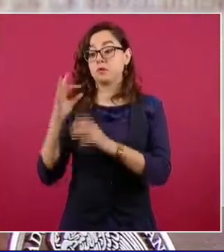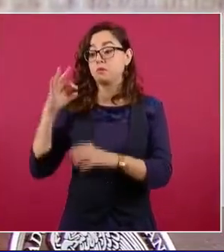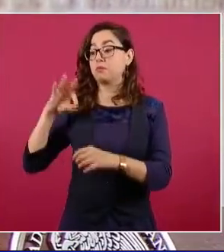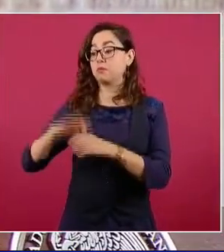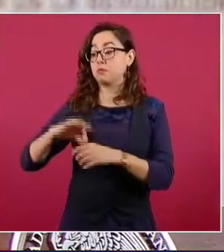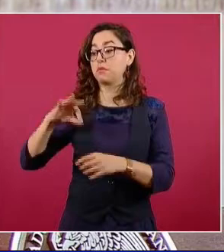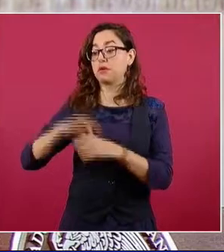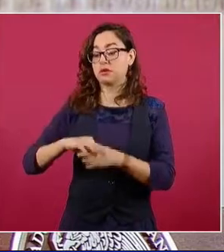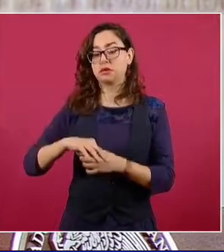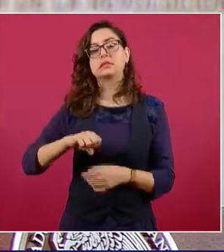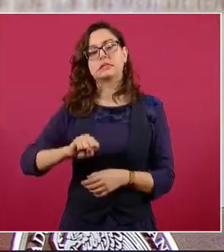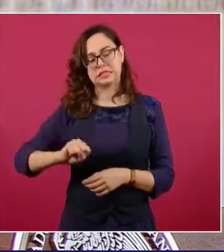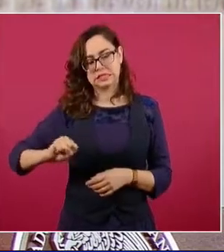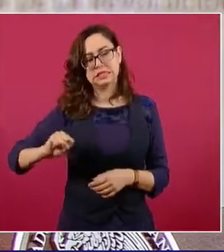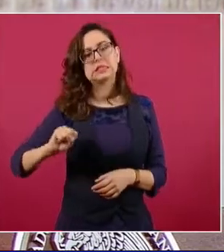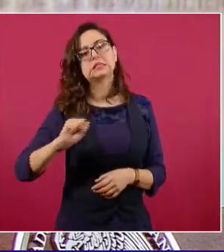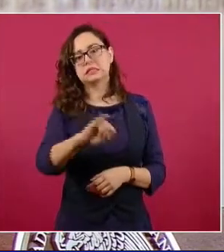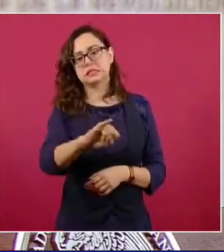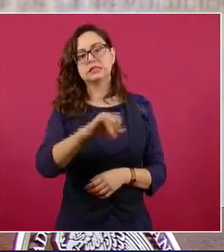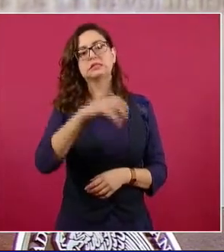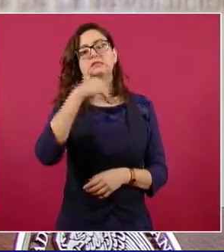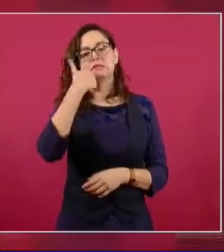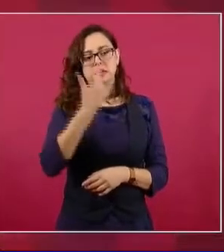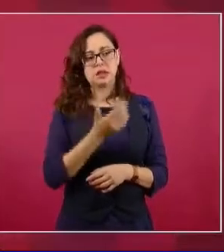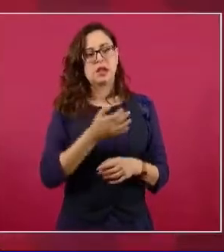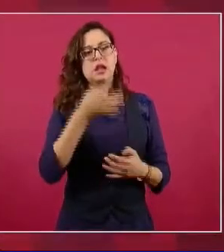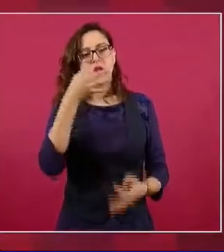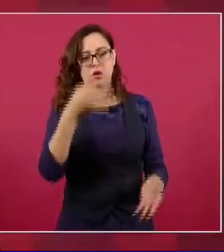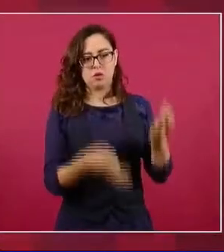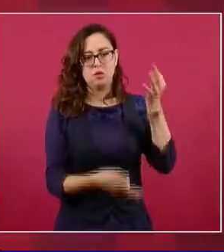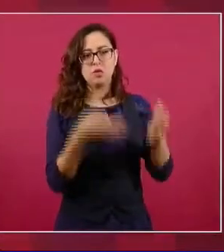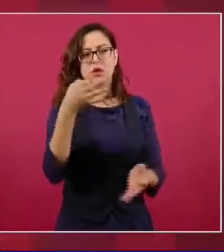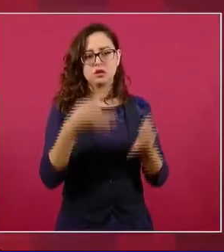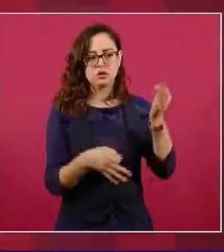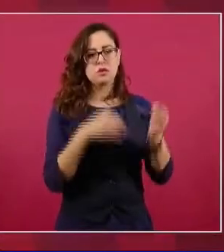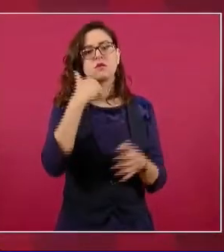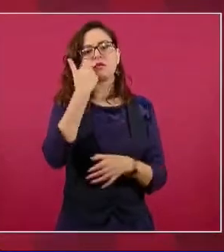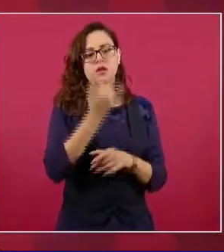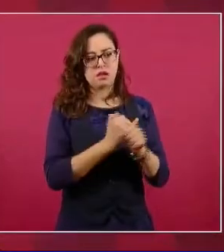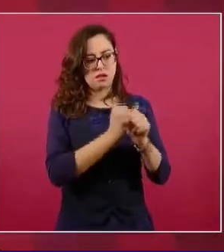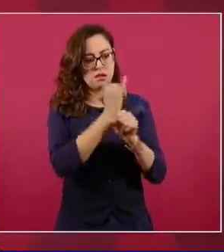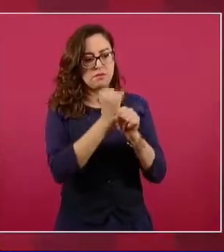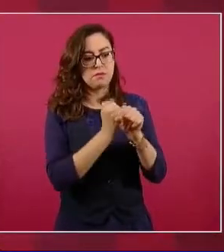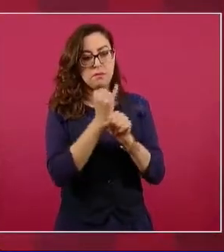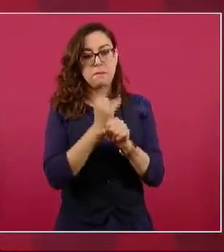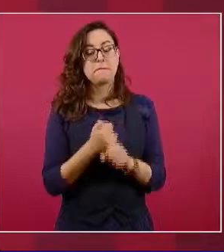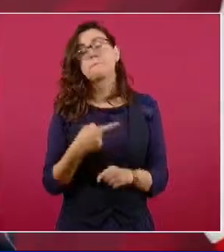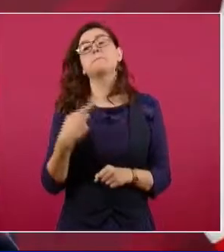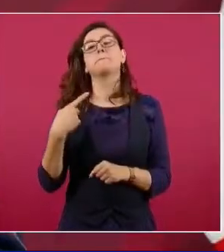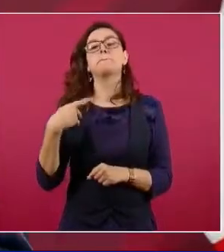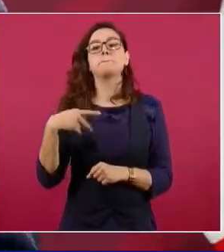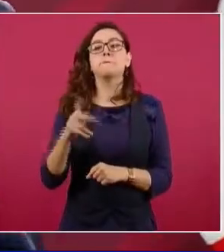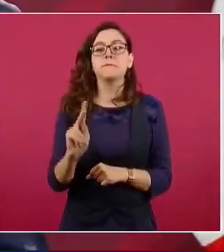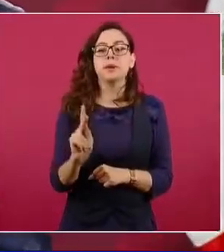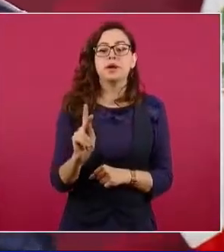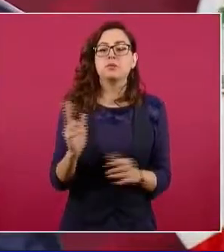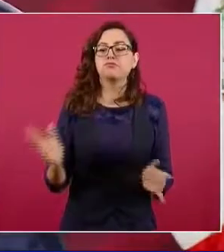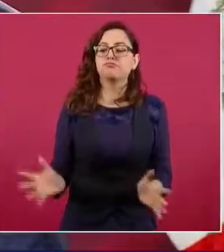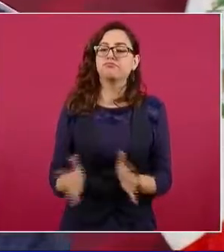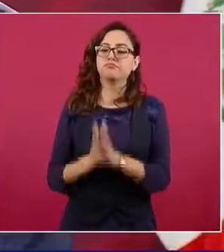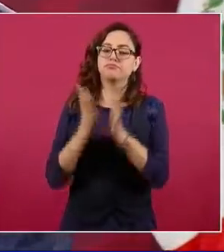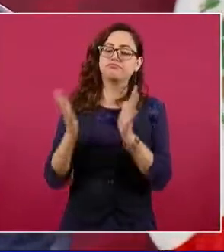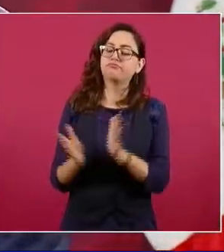votó porque se investigara, pero no